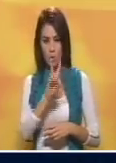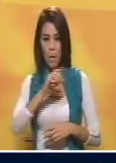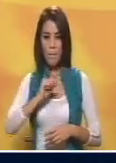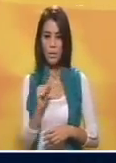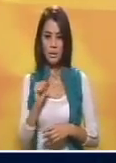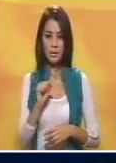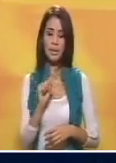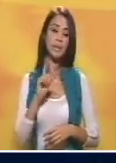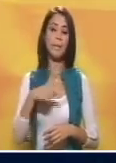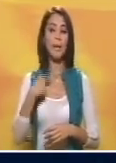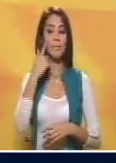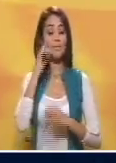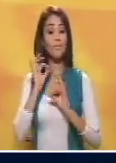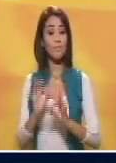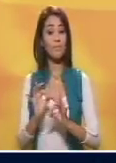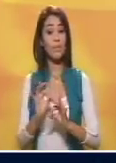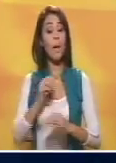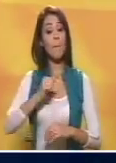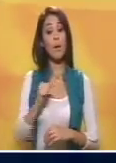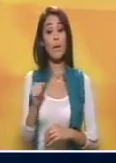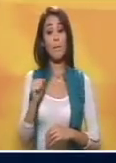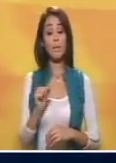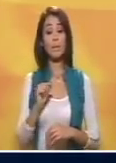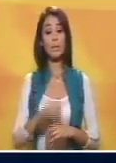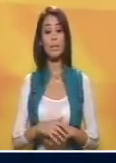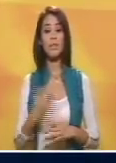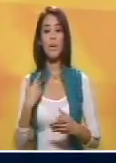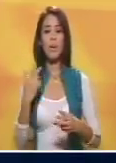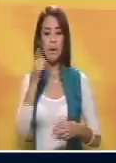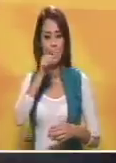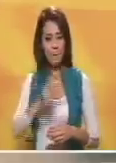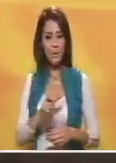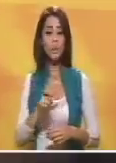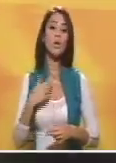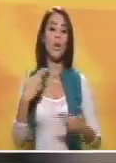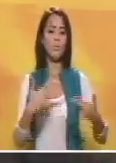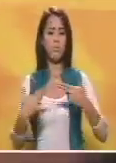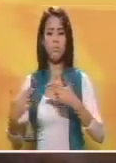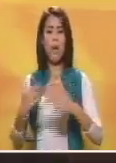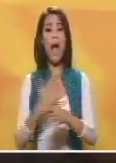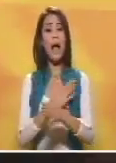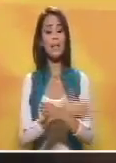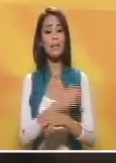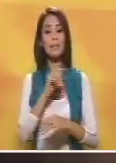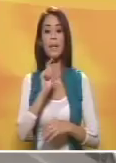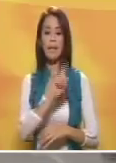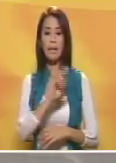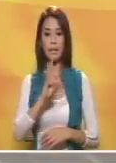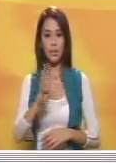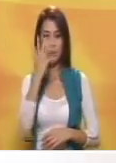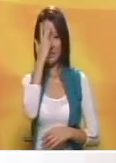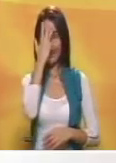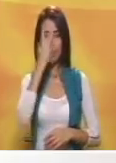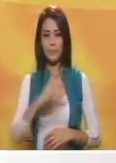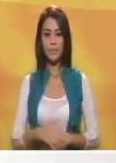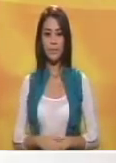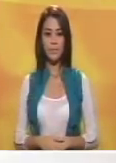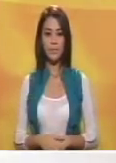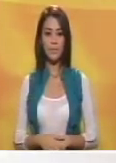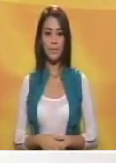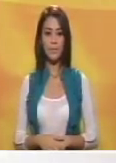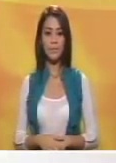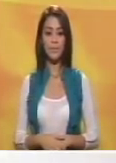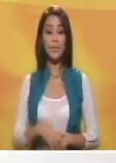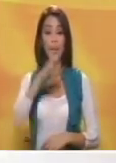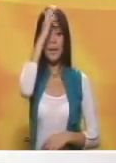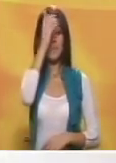tras las advertencias recibidas por la policía sobre el atacante Nicolás Cruz antes del 14 de febrero. En